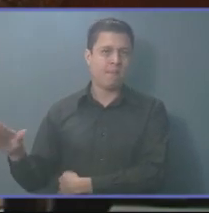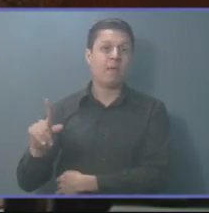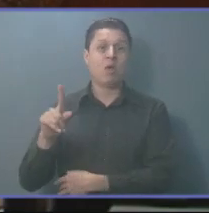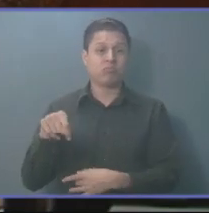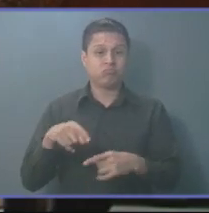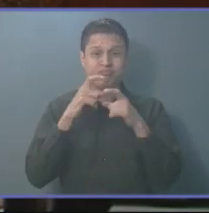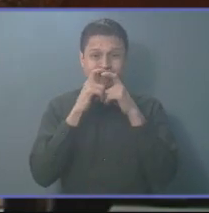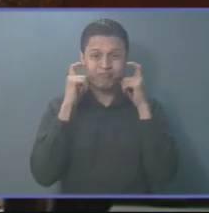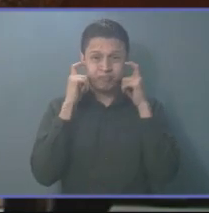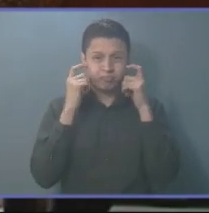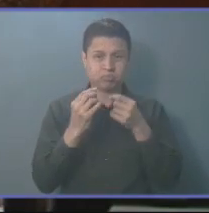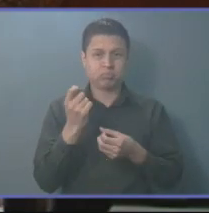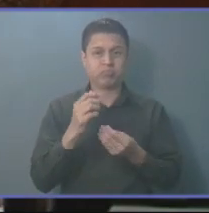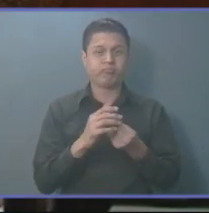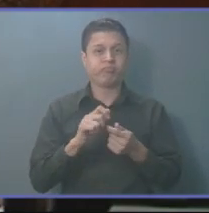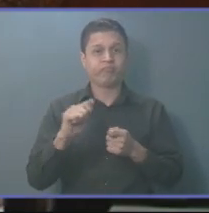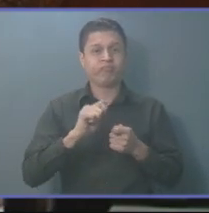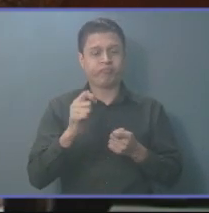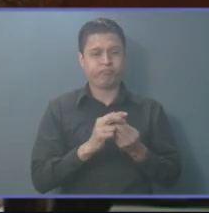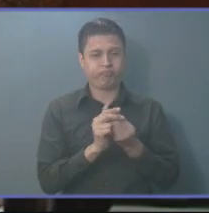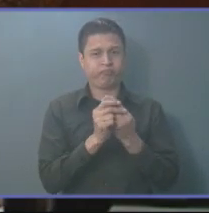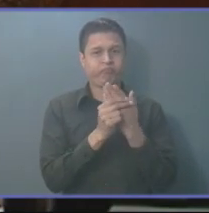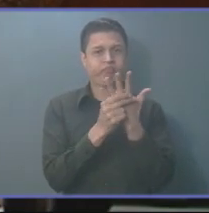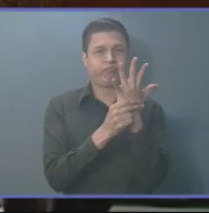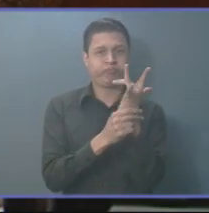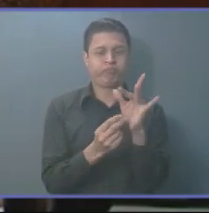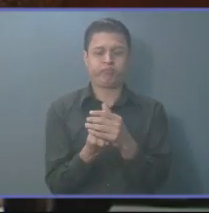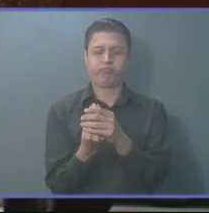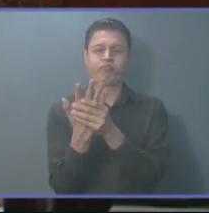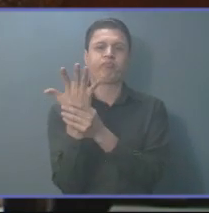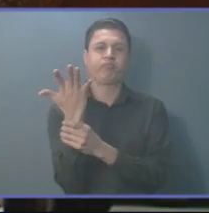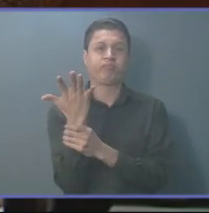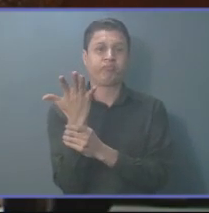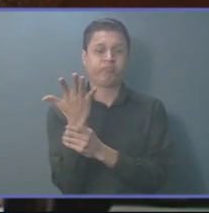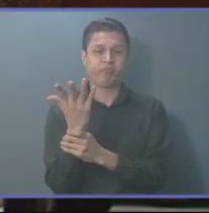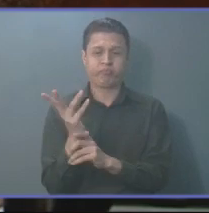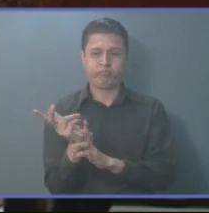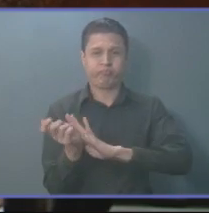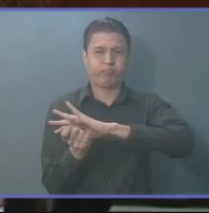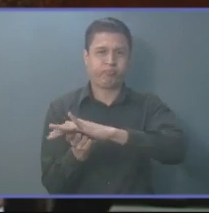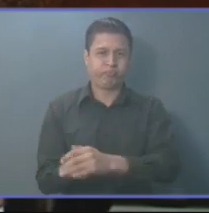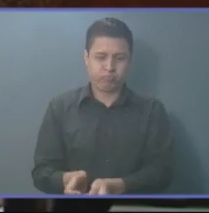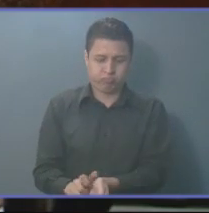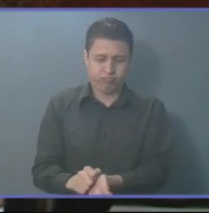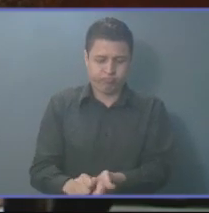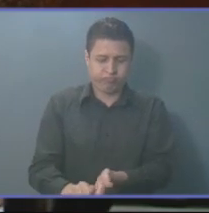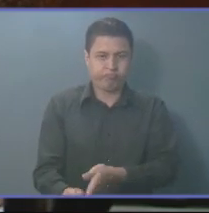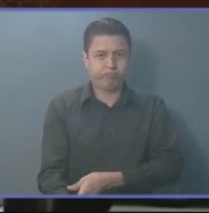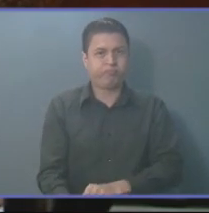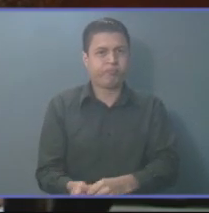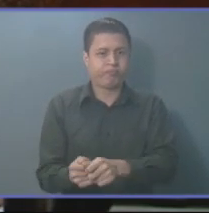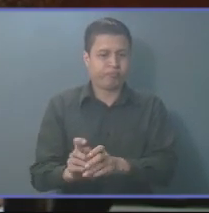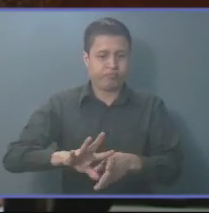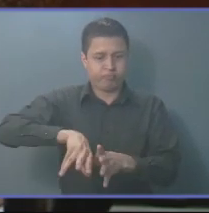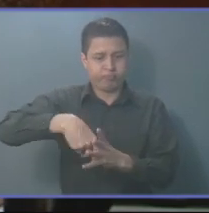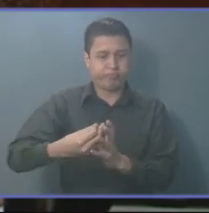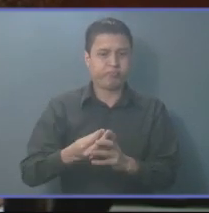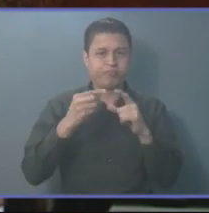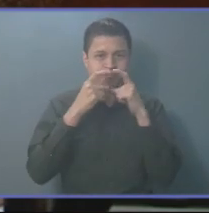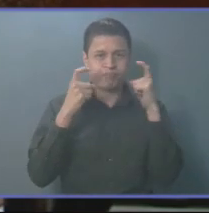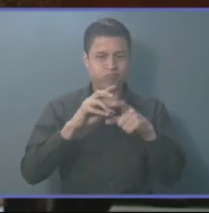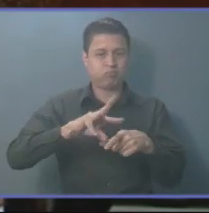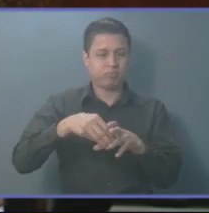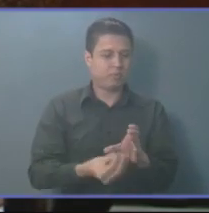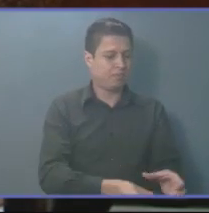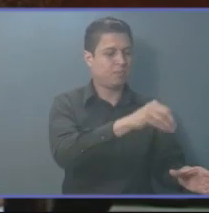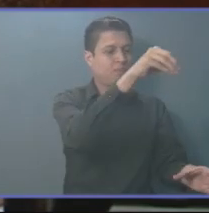personal EPP respectivo, y para los pasajeros el uso obligatorio de mascarillas. 2. Tener a